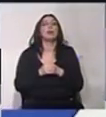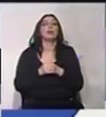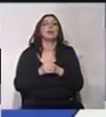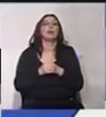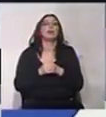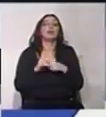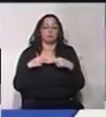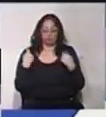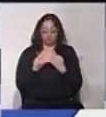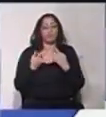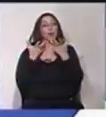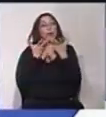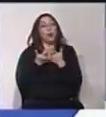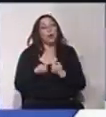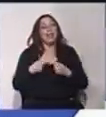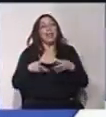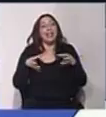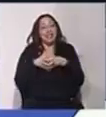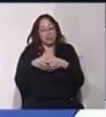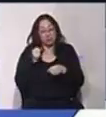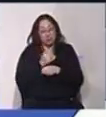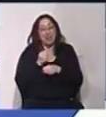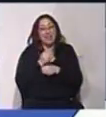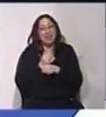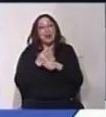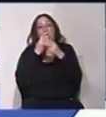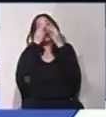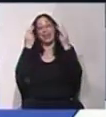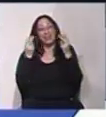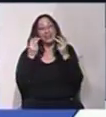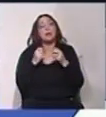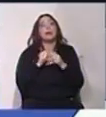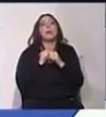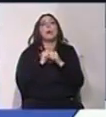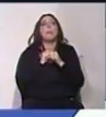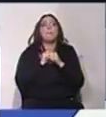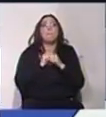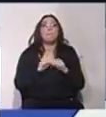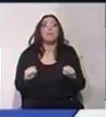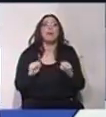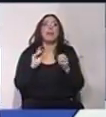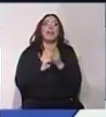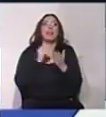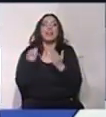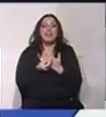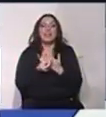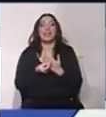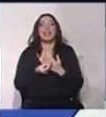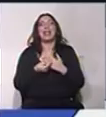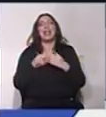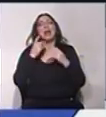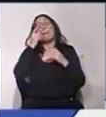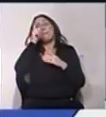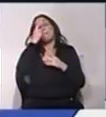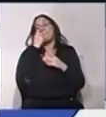nosotros organizamos, o sea, como equipo de trabajo en ACE General, fue poder designar o definir el perfil de un referente en